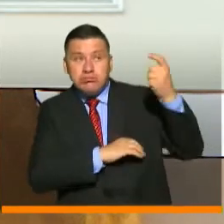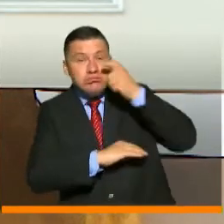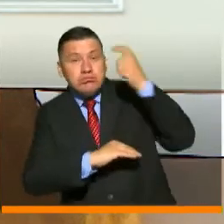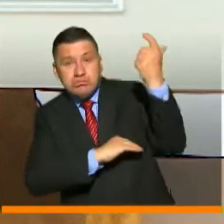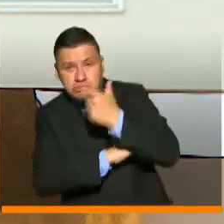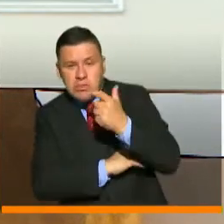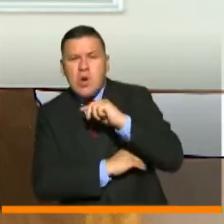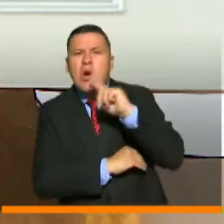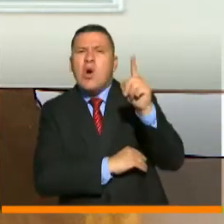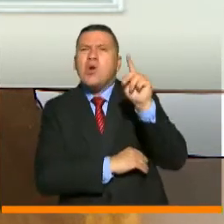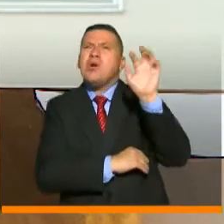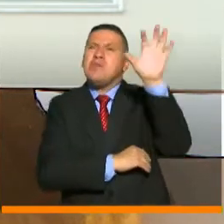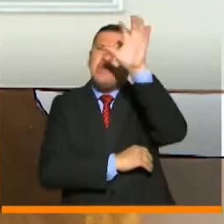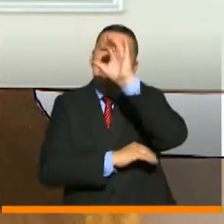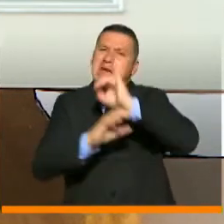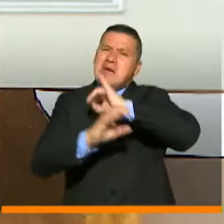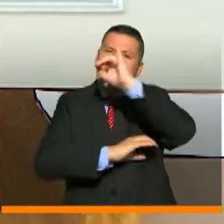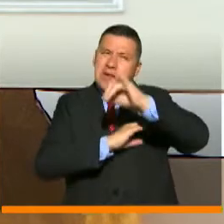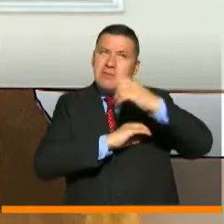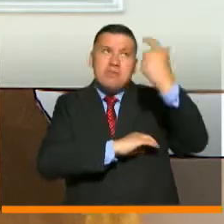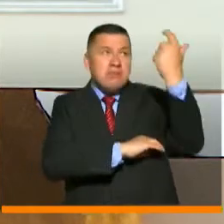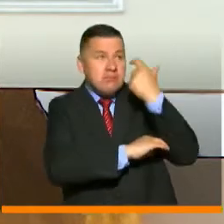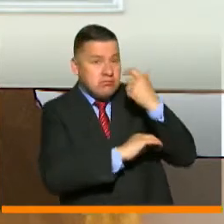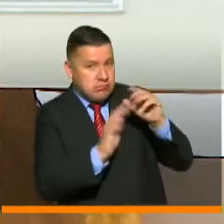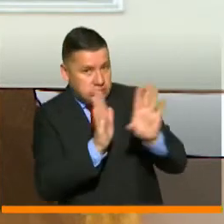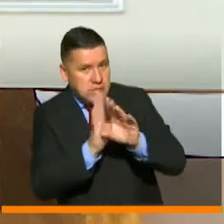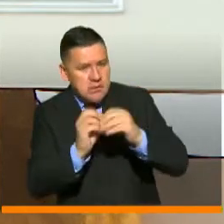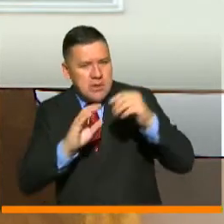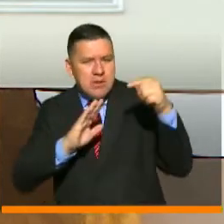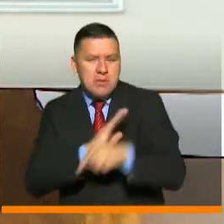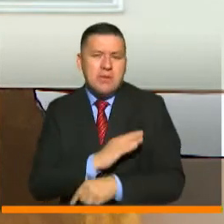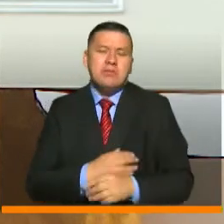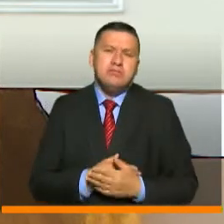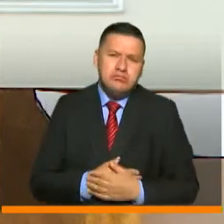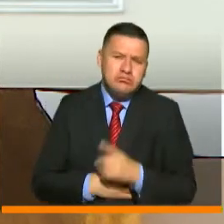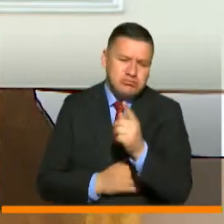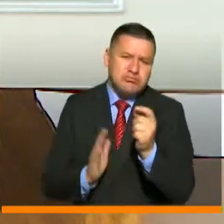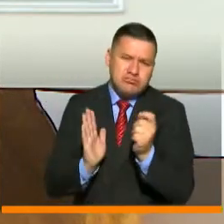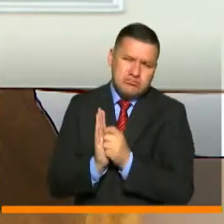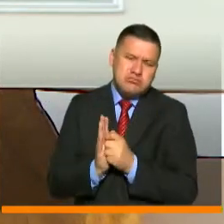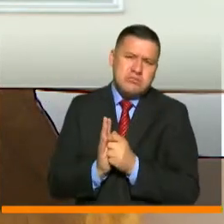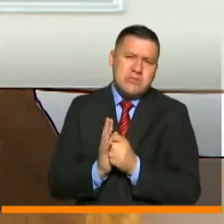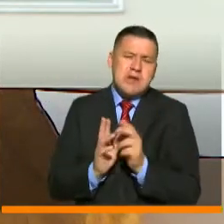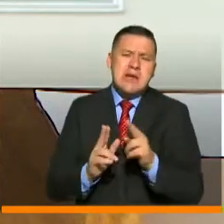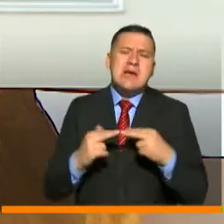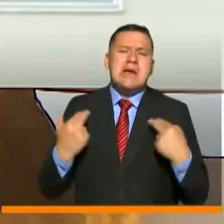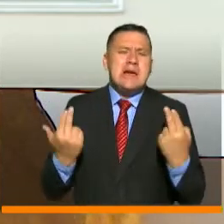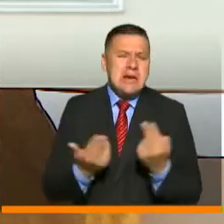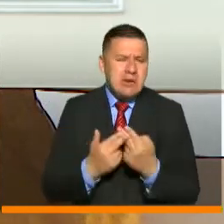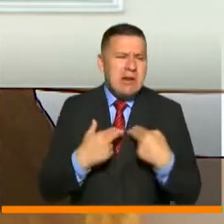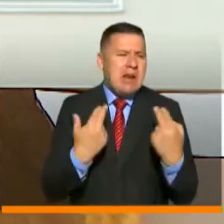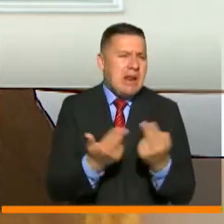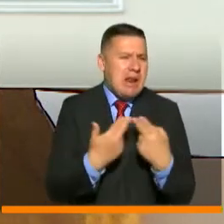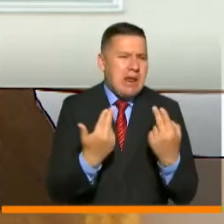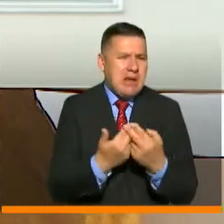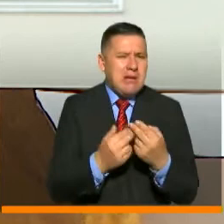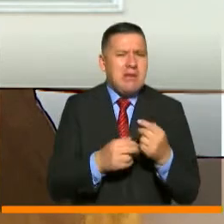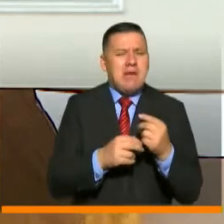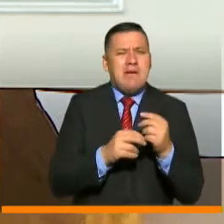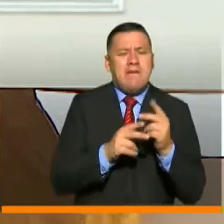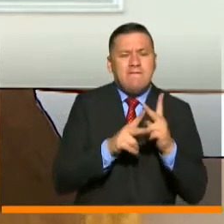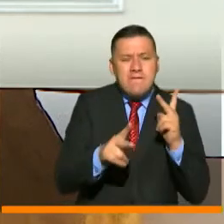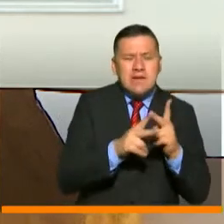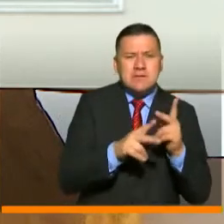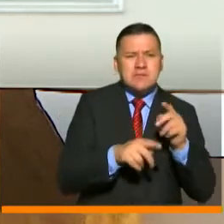otras agencias de cooperación internacional queremos profundizarlo y por eso estas reuniones que se han hecho periódicas en